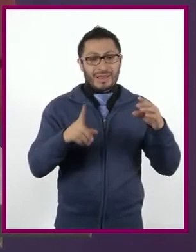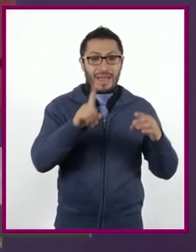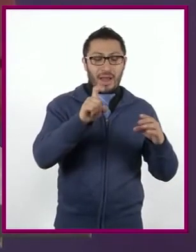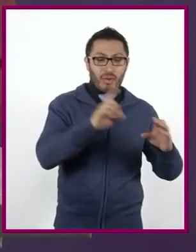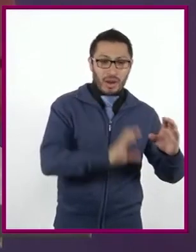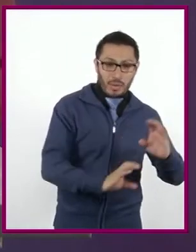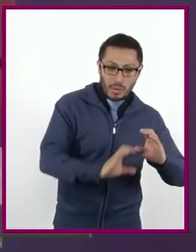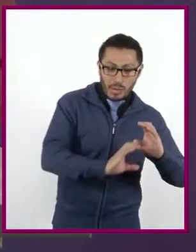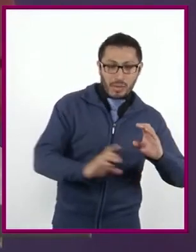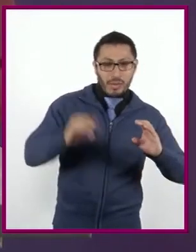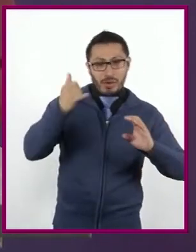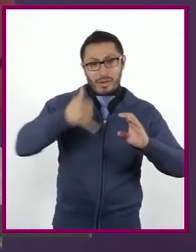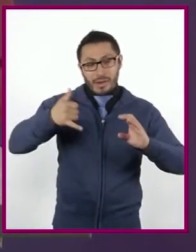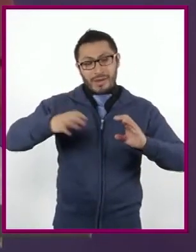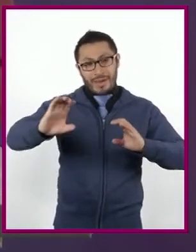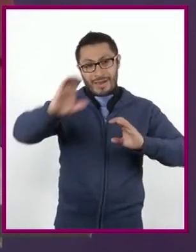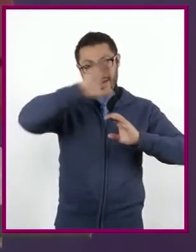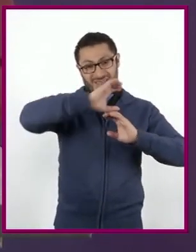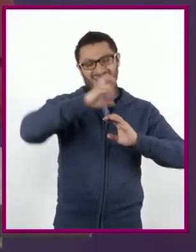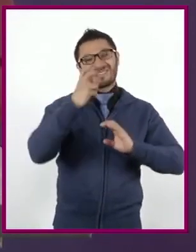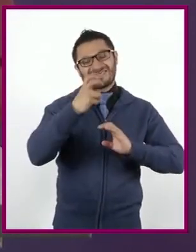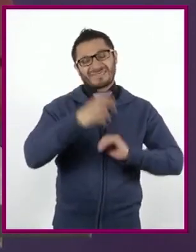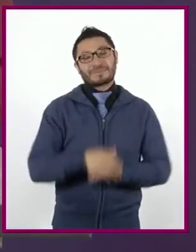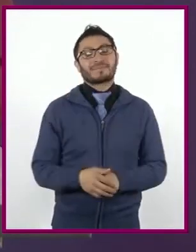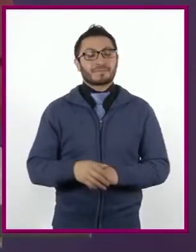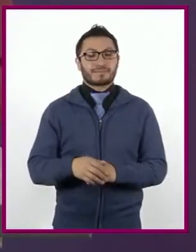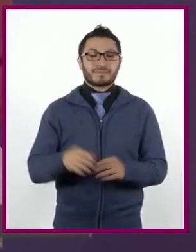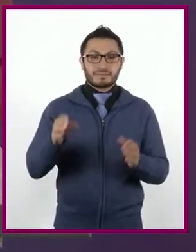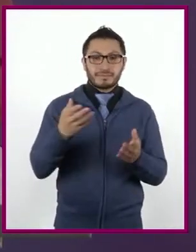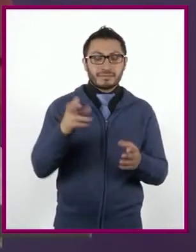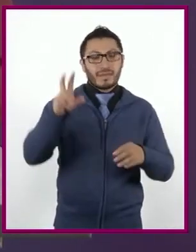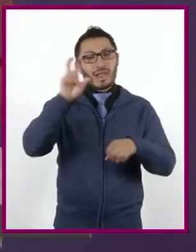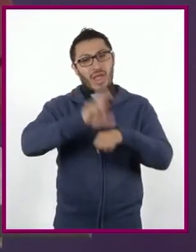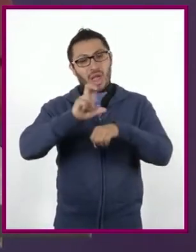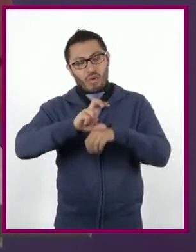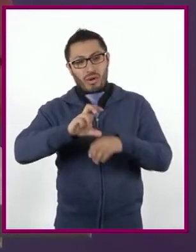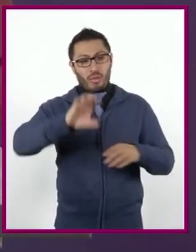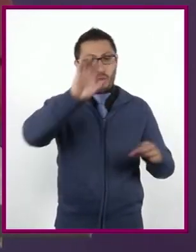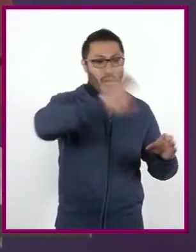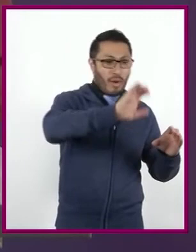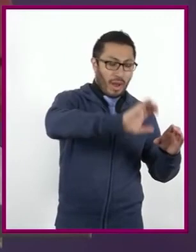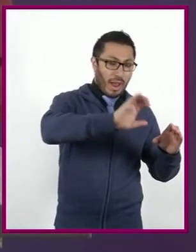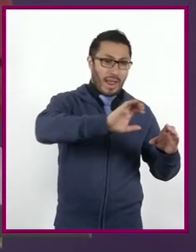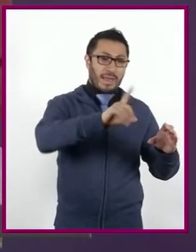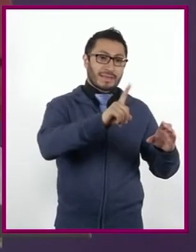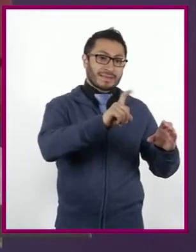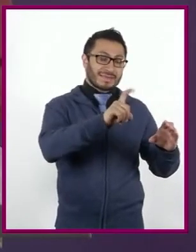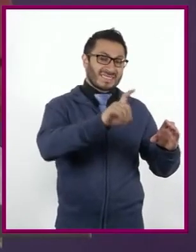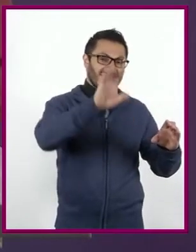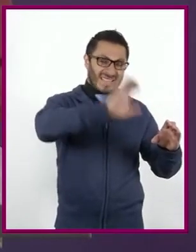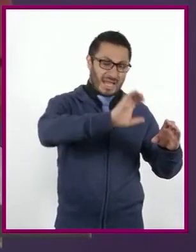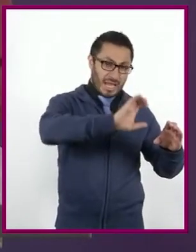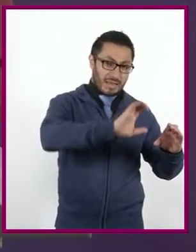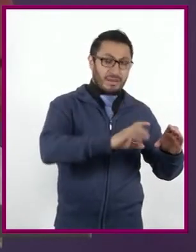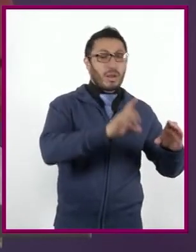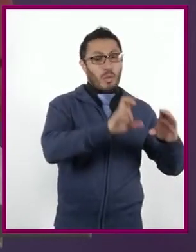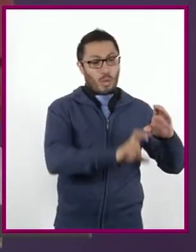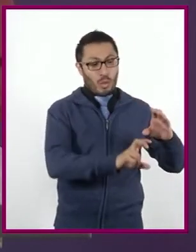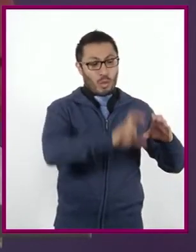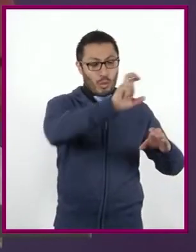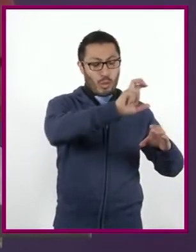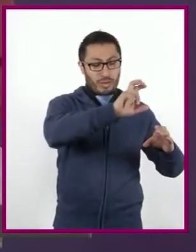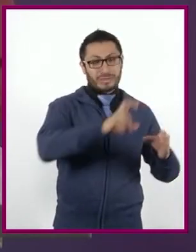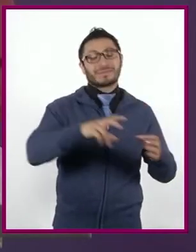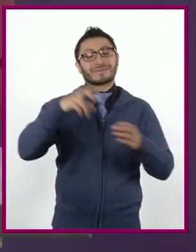arriba. Otro claro ejemplo es por qué un huevo flota en agua salada y en agua potable se hunde. Recordemos que el